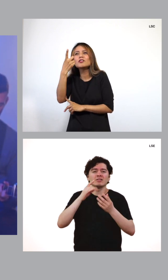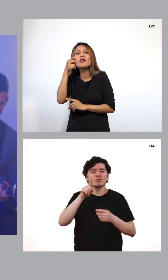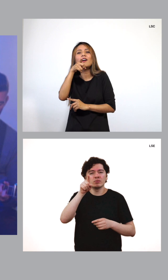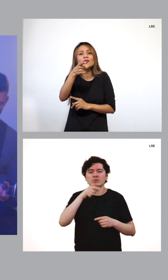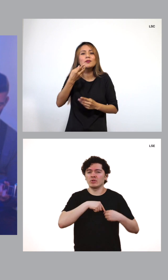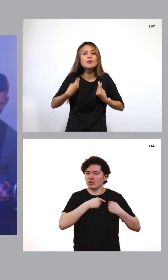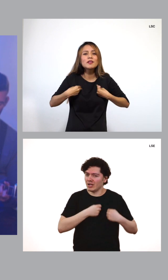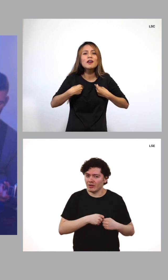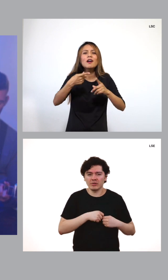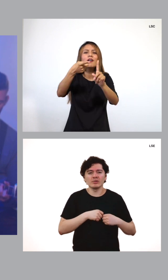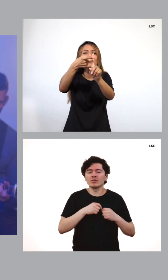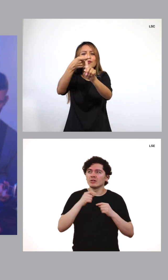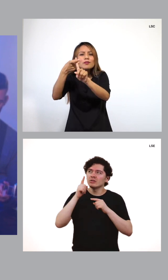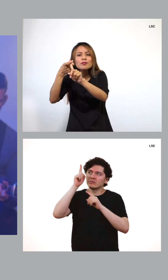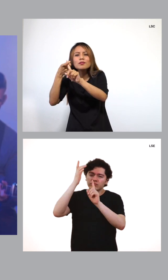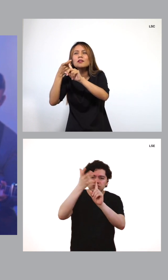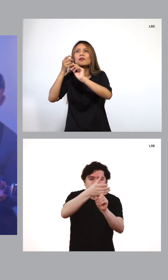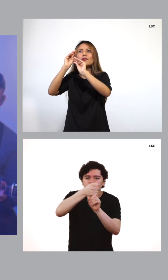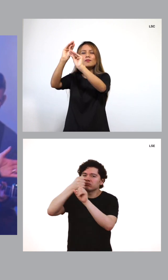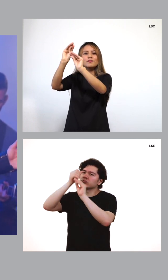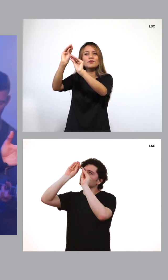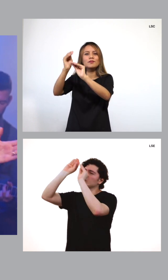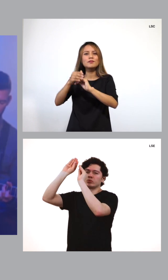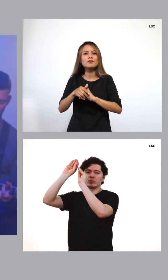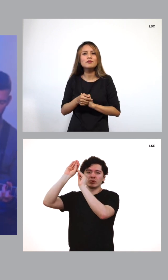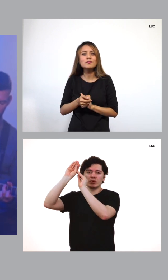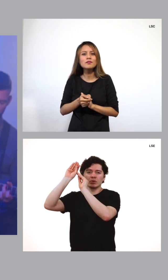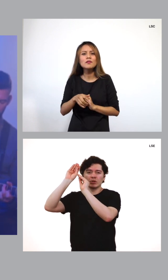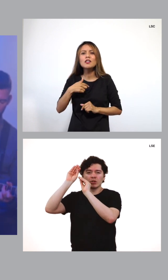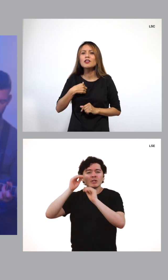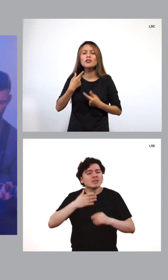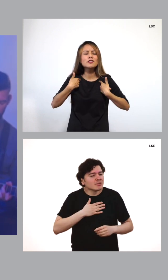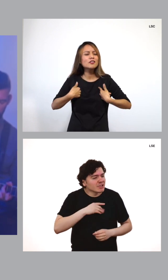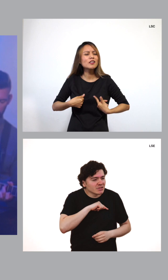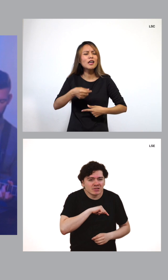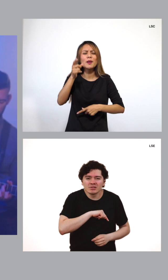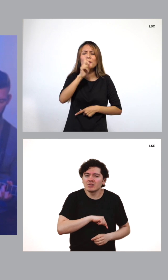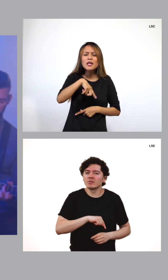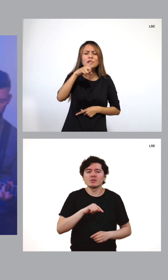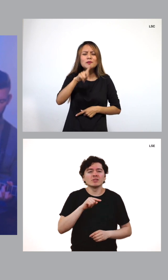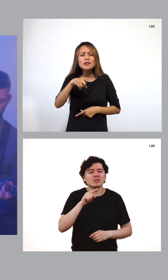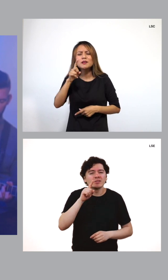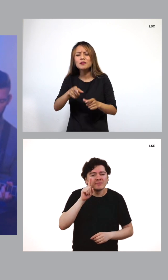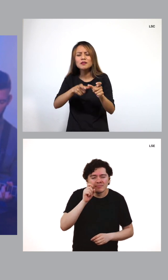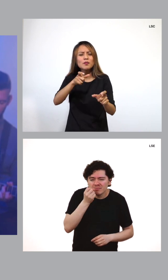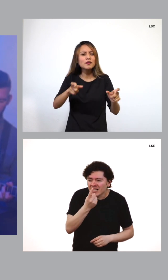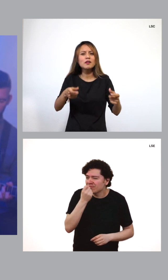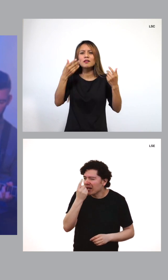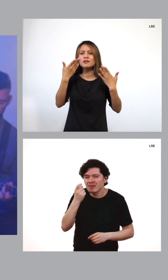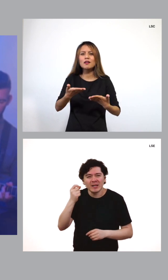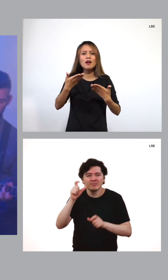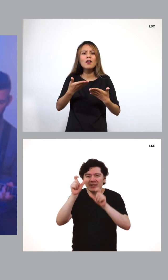rescatándote, restaurándote. Creo que hay cientos, miles de personas al otro lado de esta cámara que ahora mismo